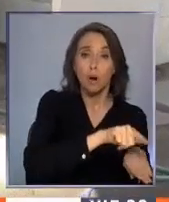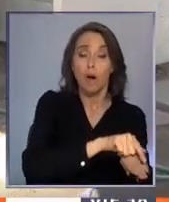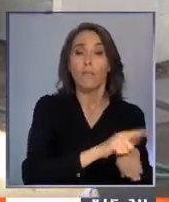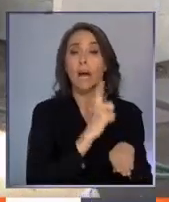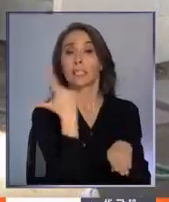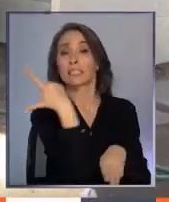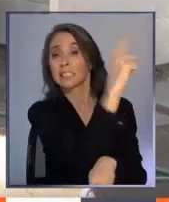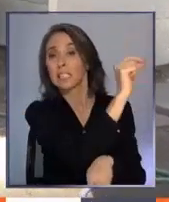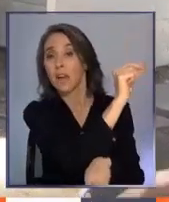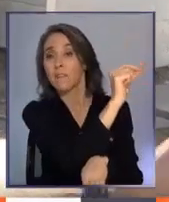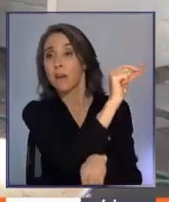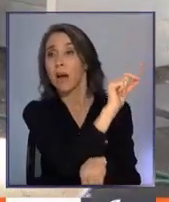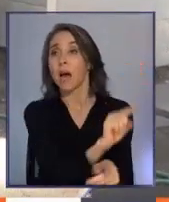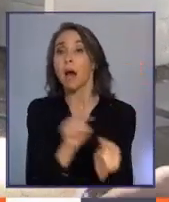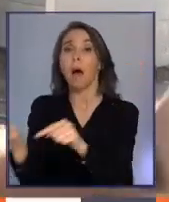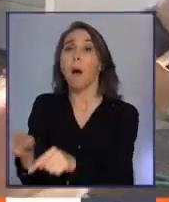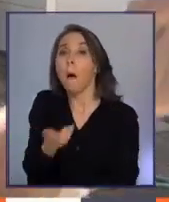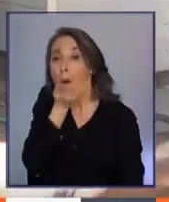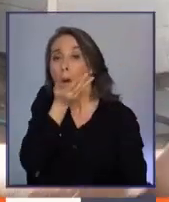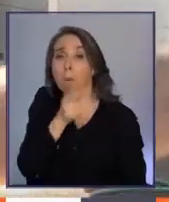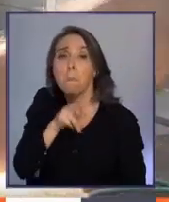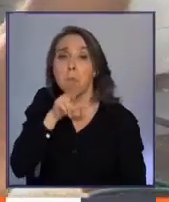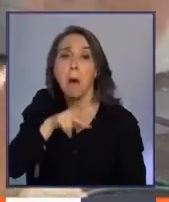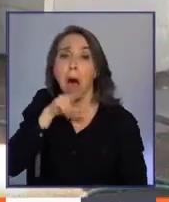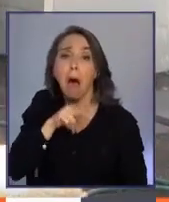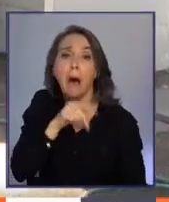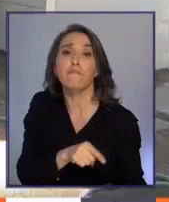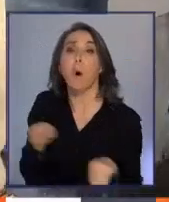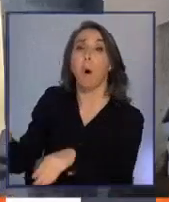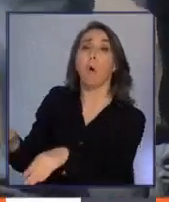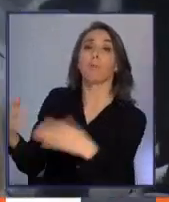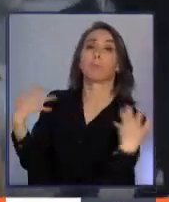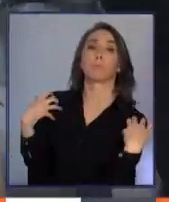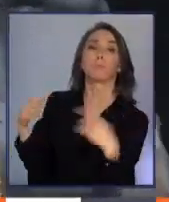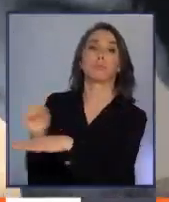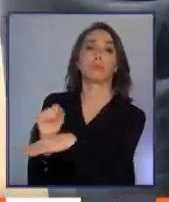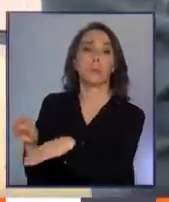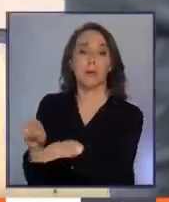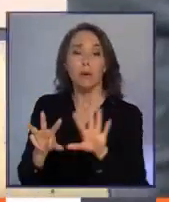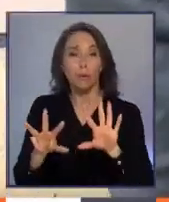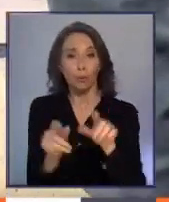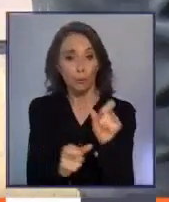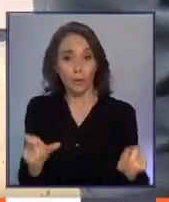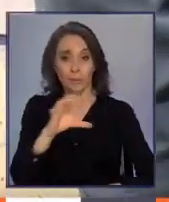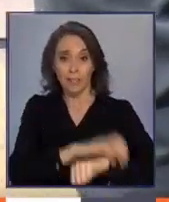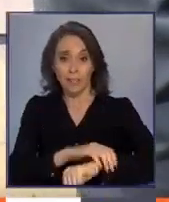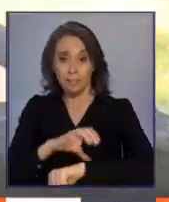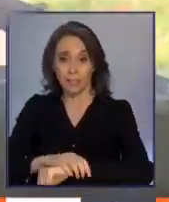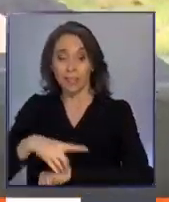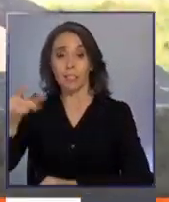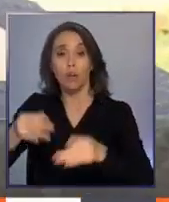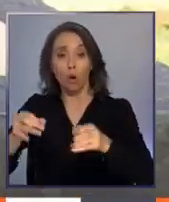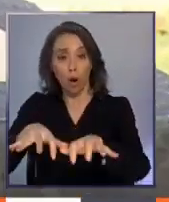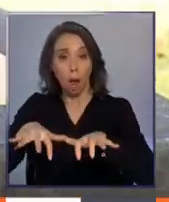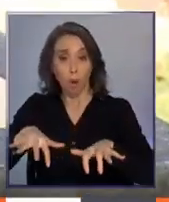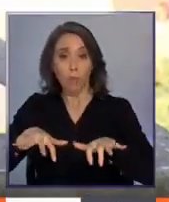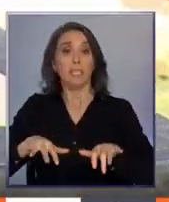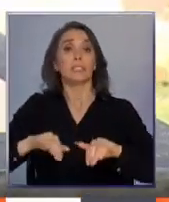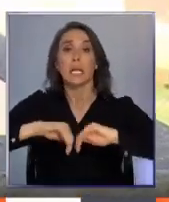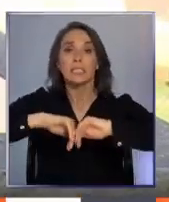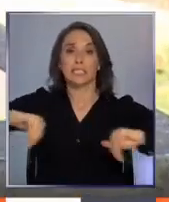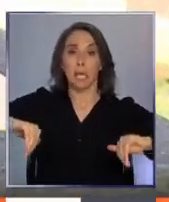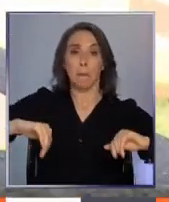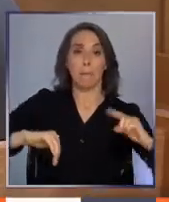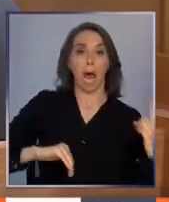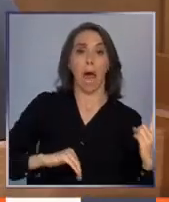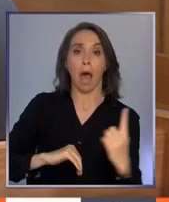y a los más pavos los agarrarán, pues, como ellos van a mirar. Los 9 detenidos tuvieron audiencias separadas, todos los